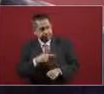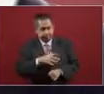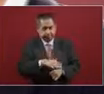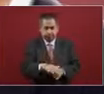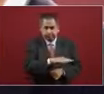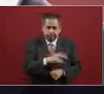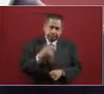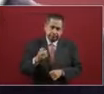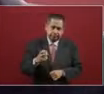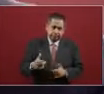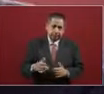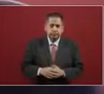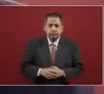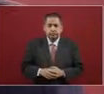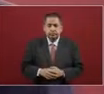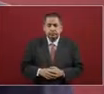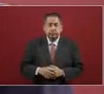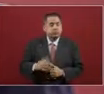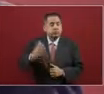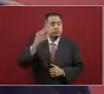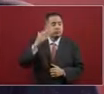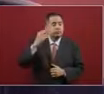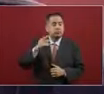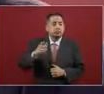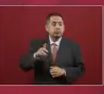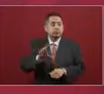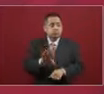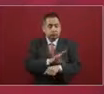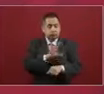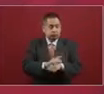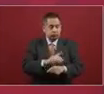Cuando se nacionaliza la industria eléctrica,